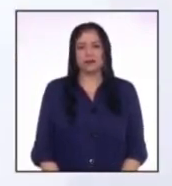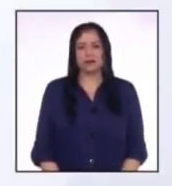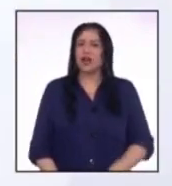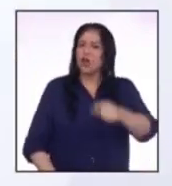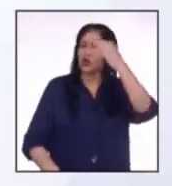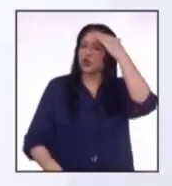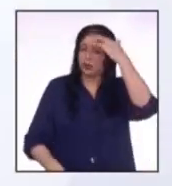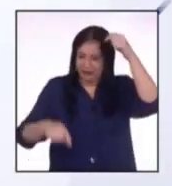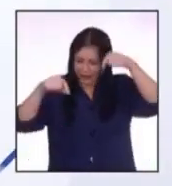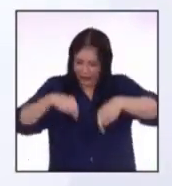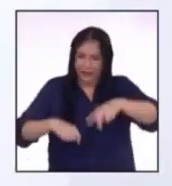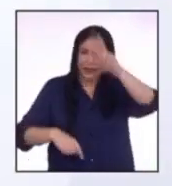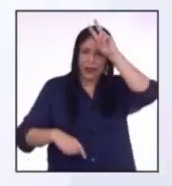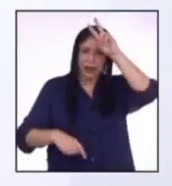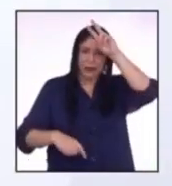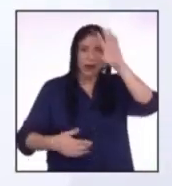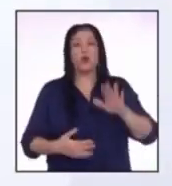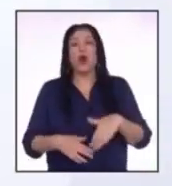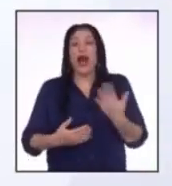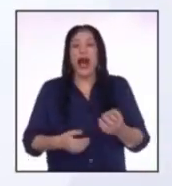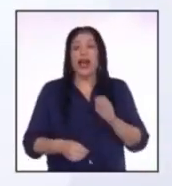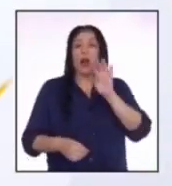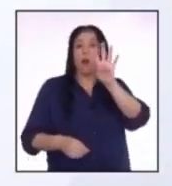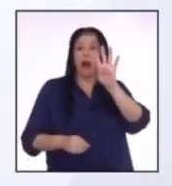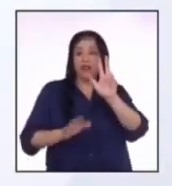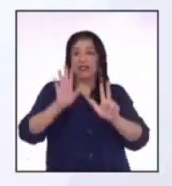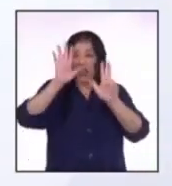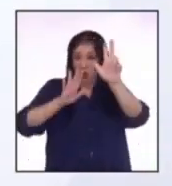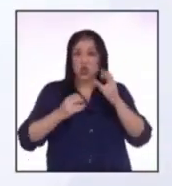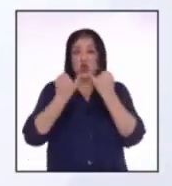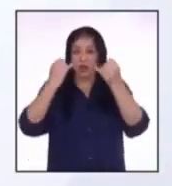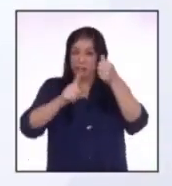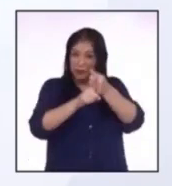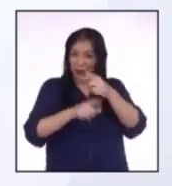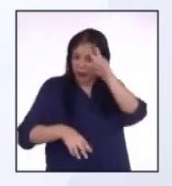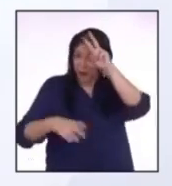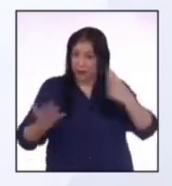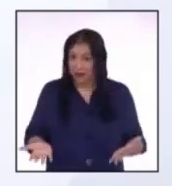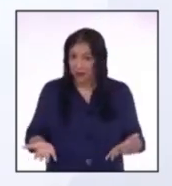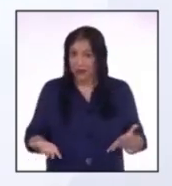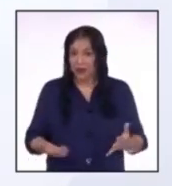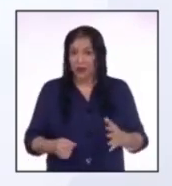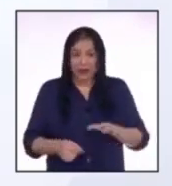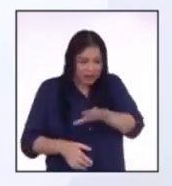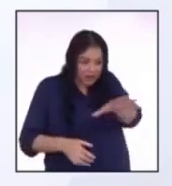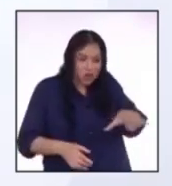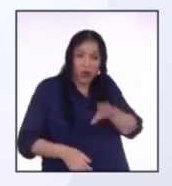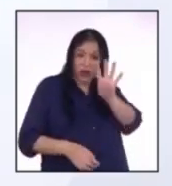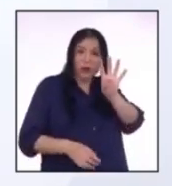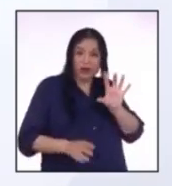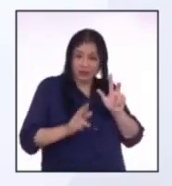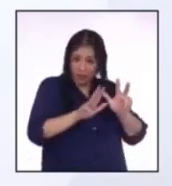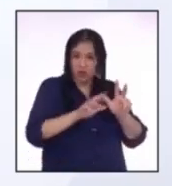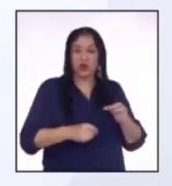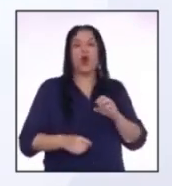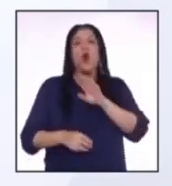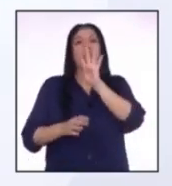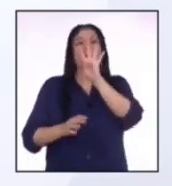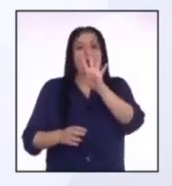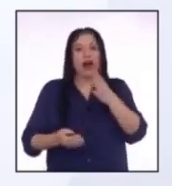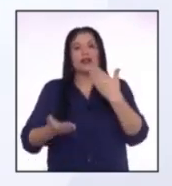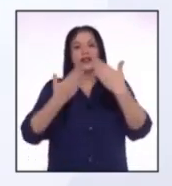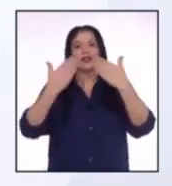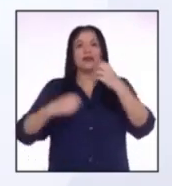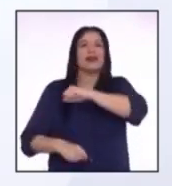sabías que en el perú existen 48 lenguas originarias cuatro de ellas se hablan en los andes' y